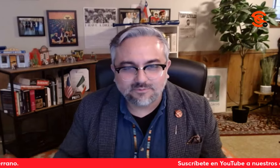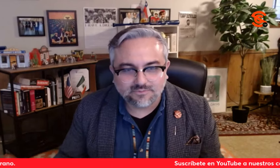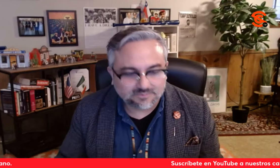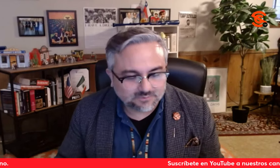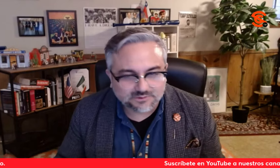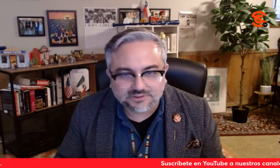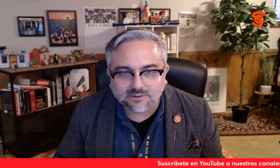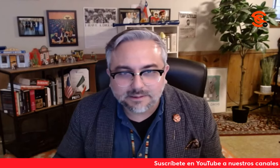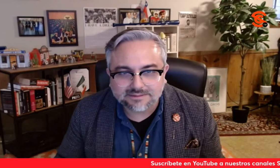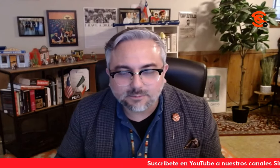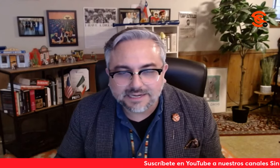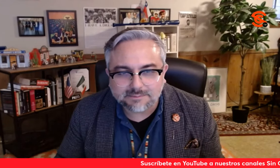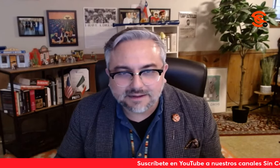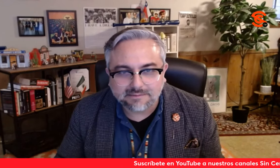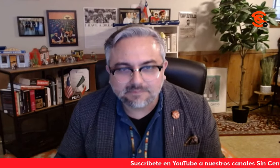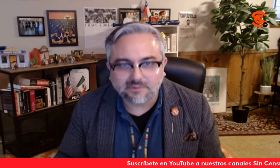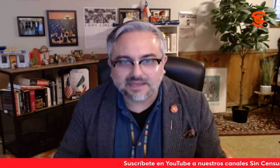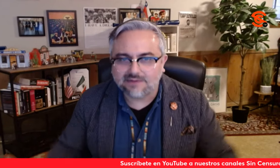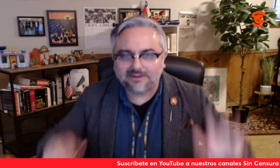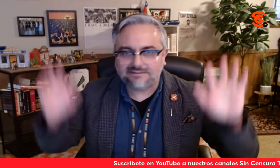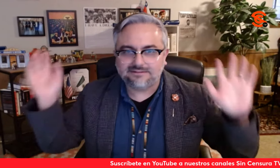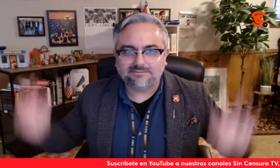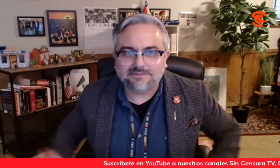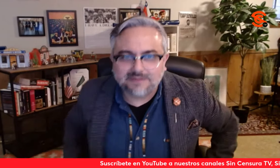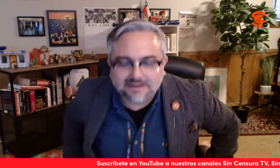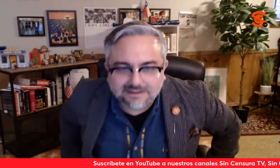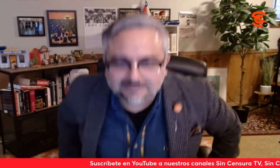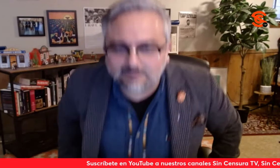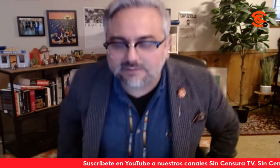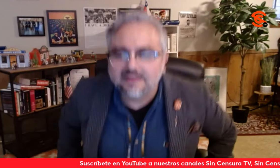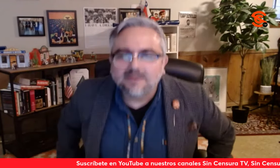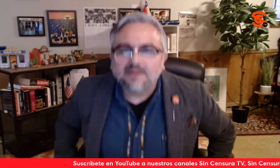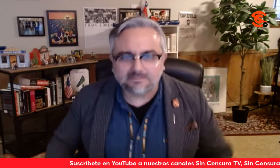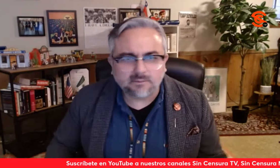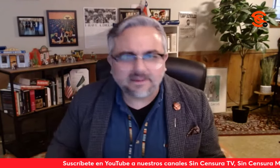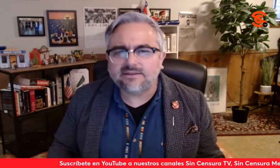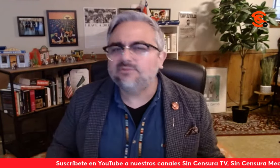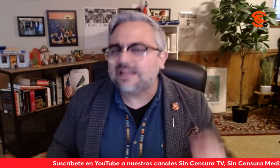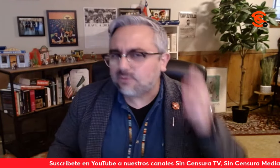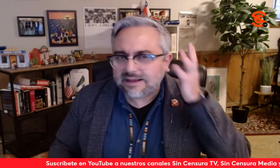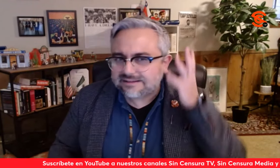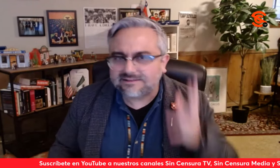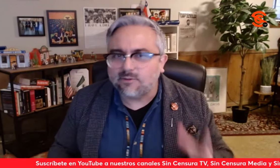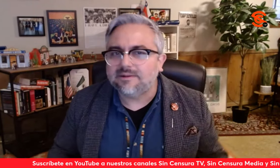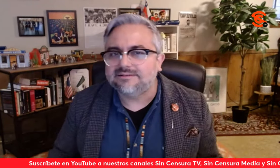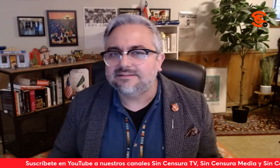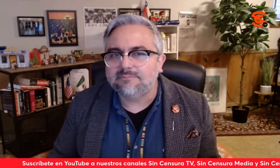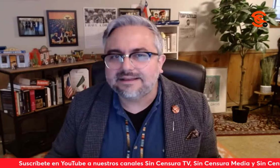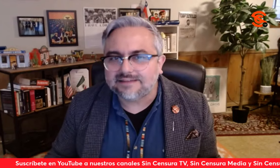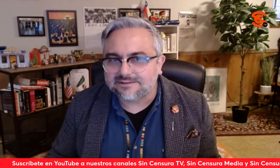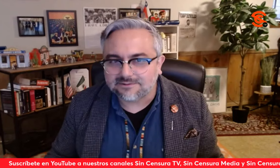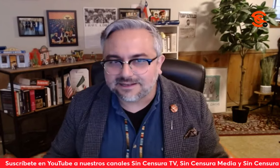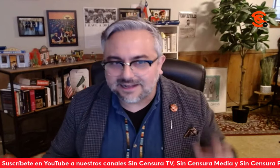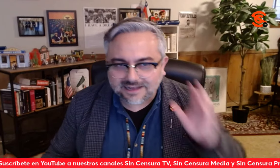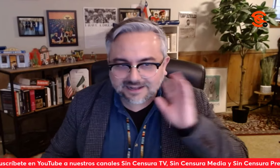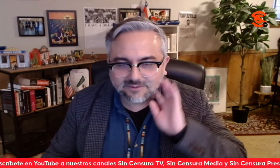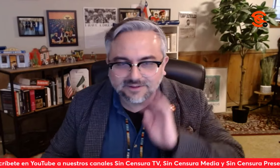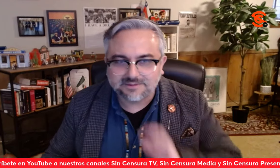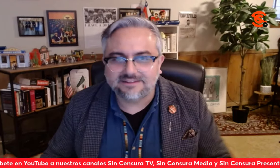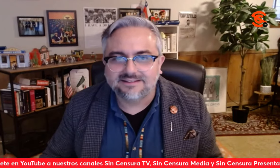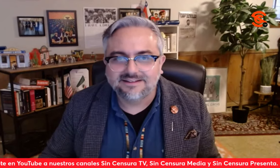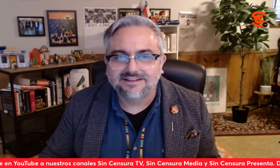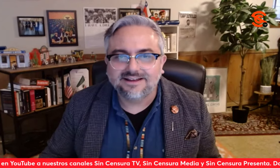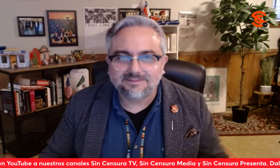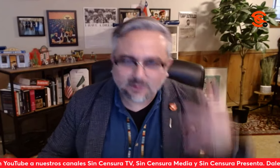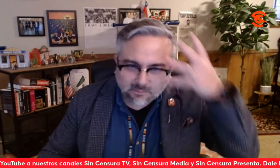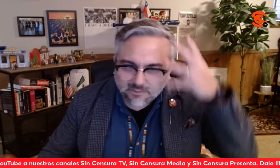media No sé no me animaba pero ya ahora sí hasta me voy a hacer un tatuaje así como el del Mike Tyson en la cara Don